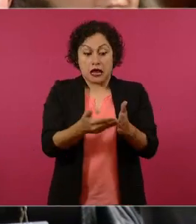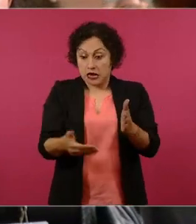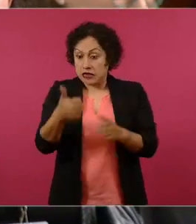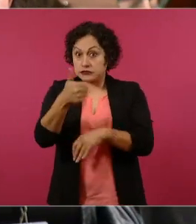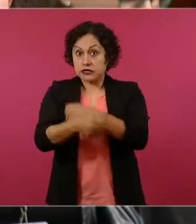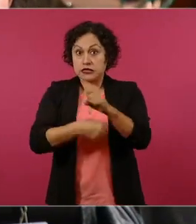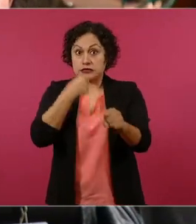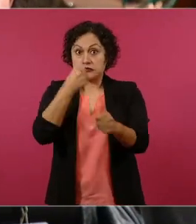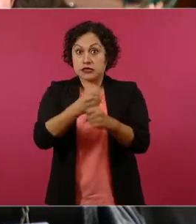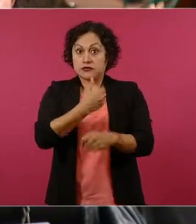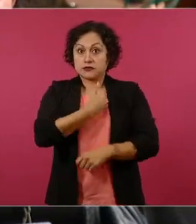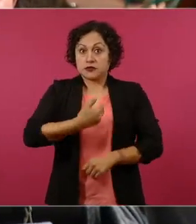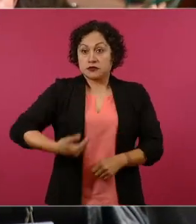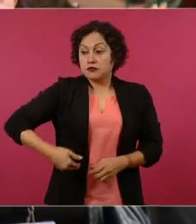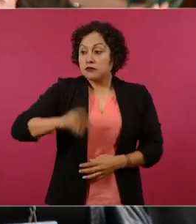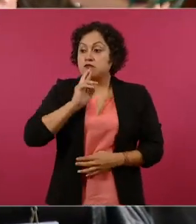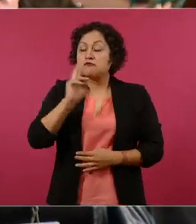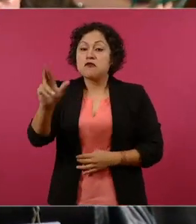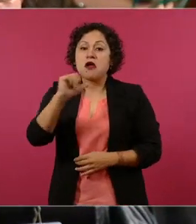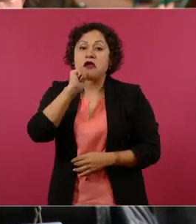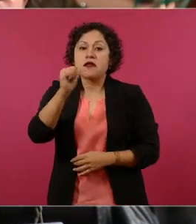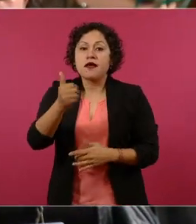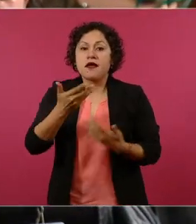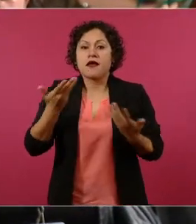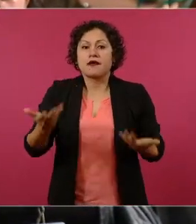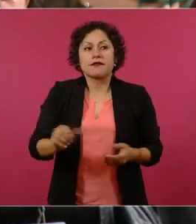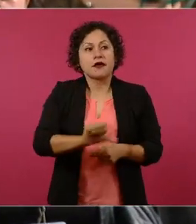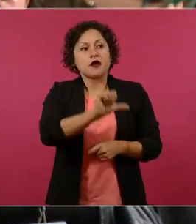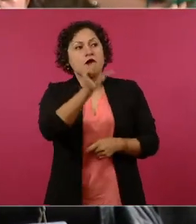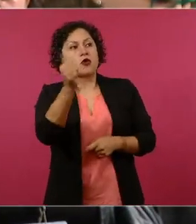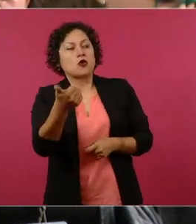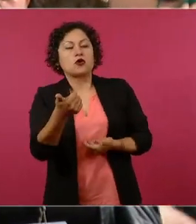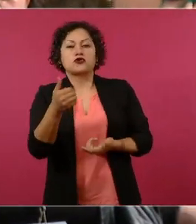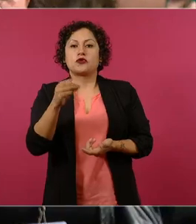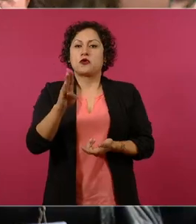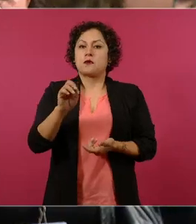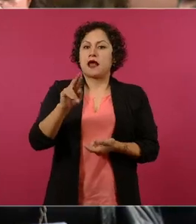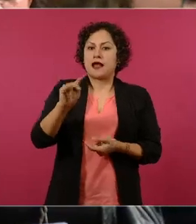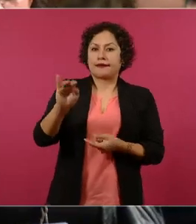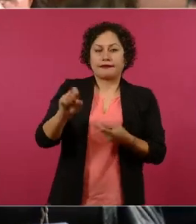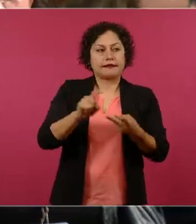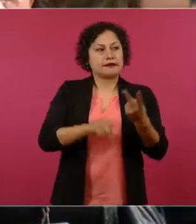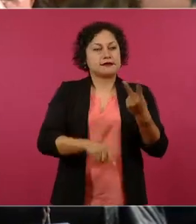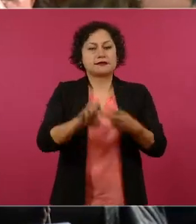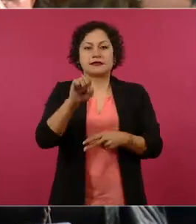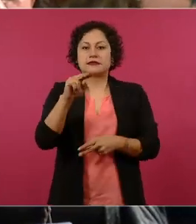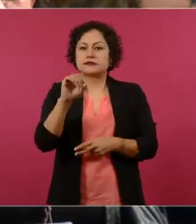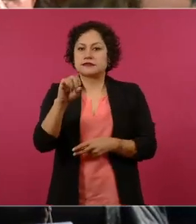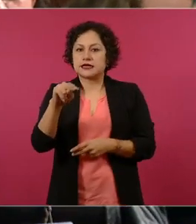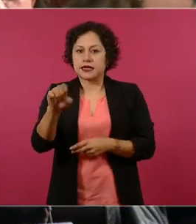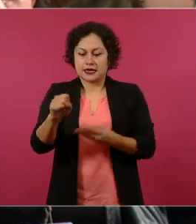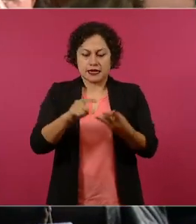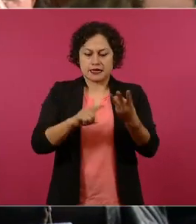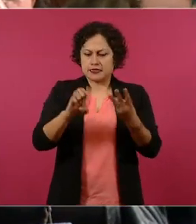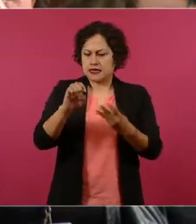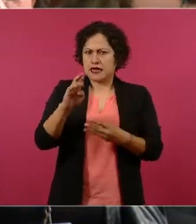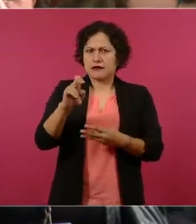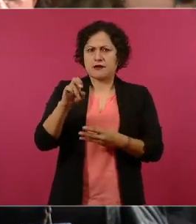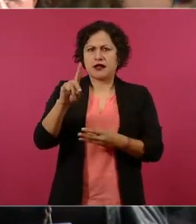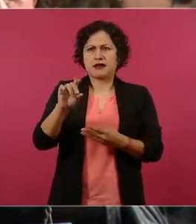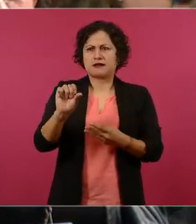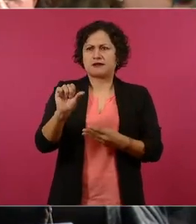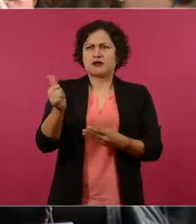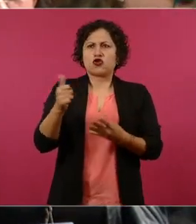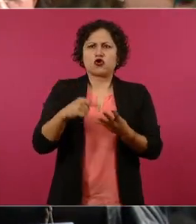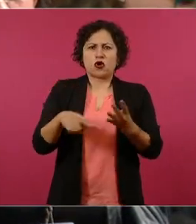ni el otro ni Encinas ni ebrar ni ni cómo se llama el otro el era